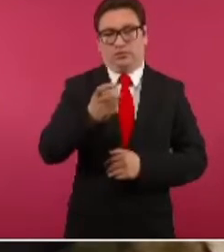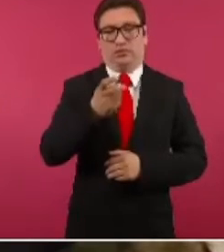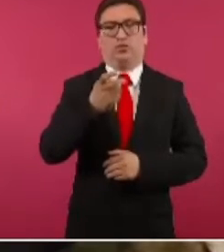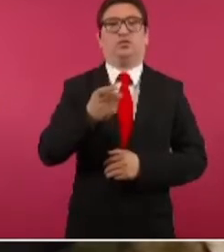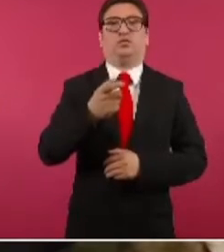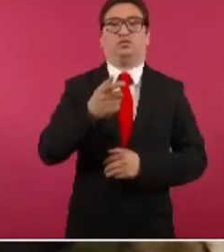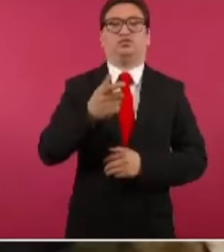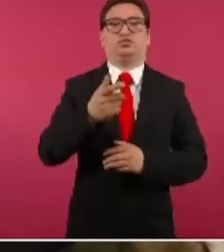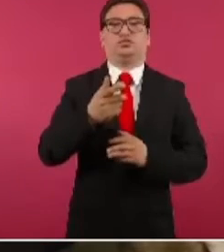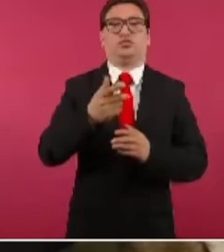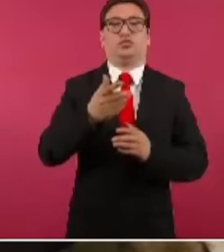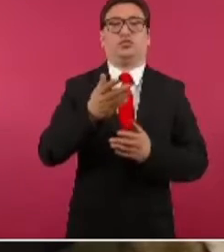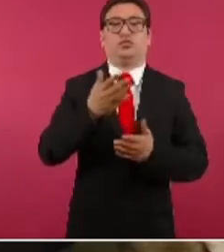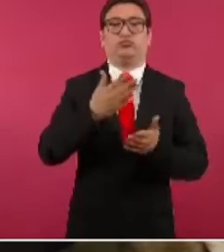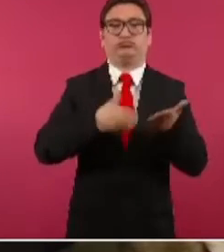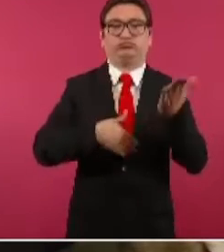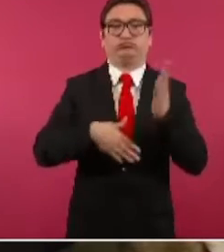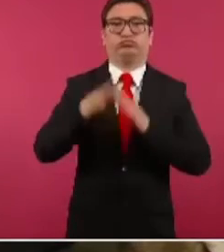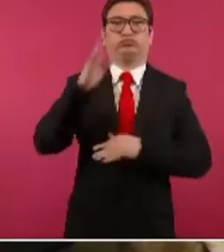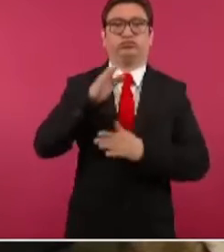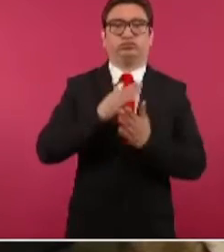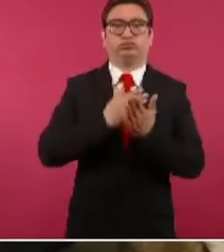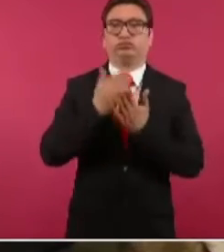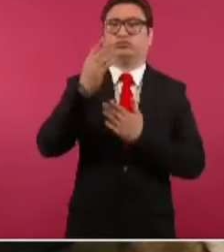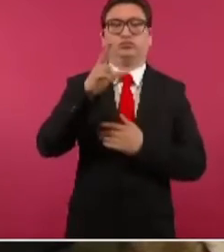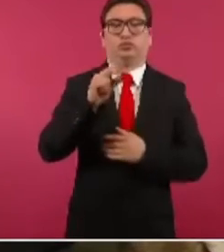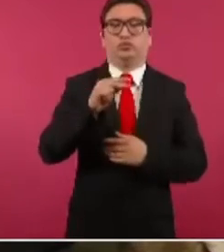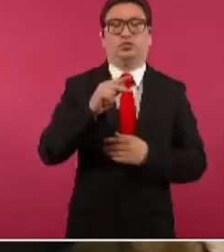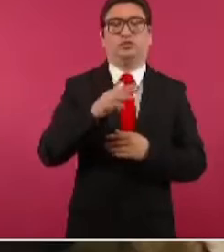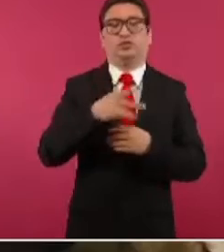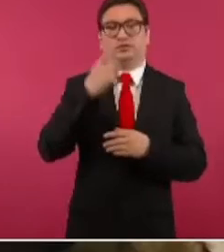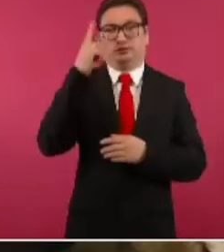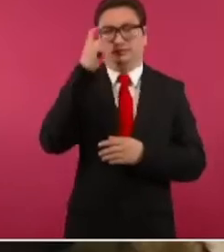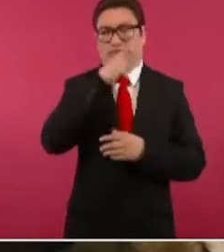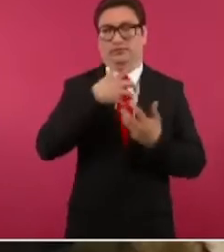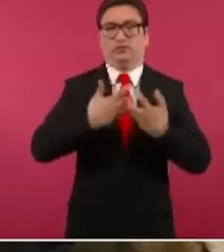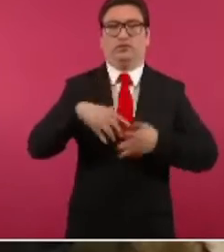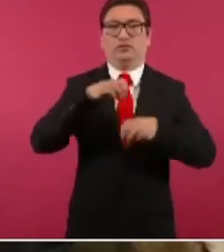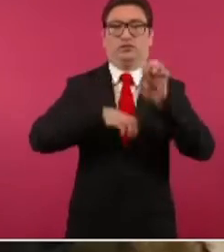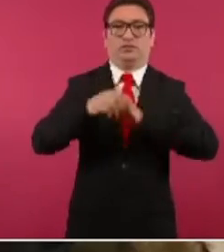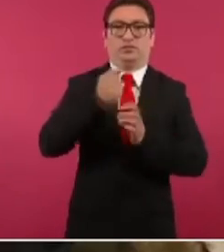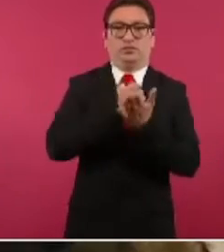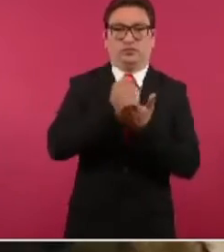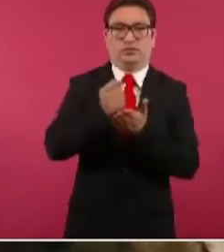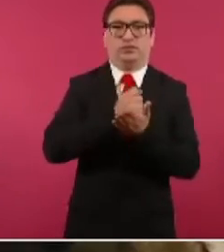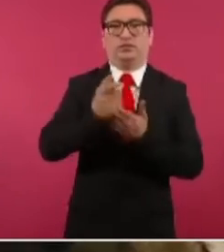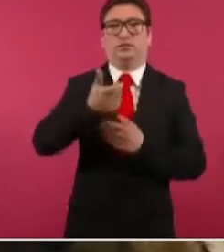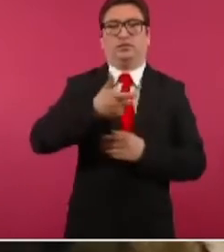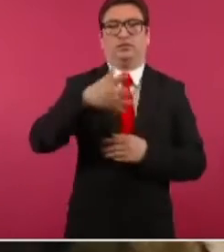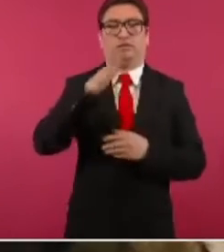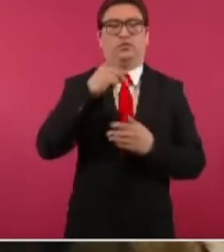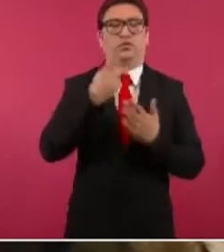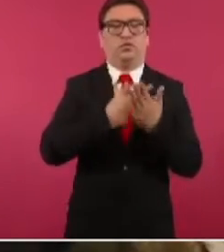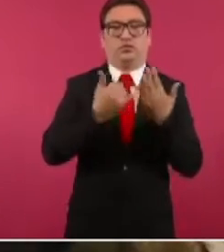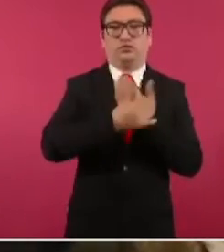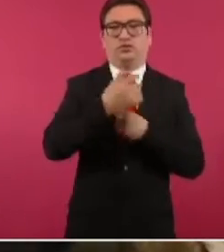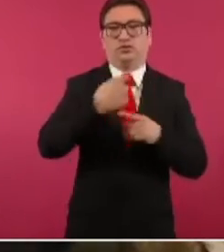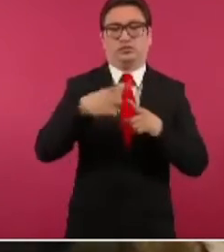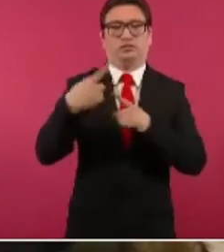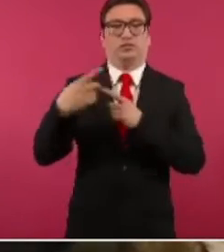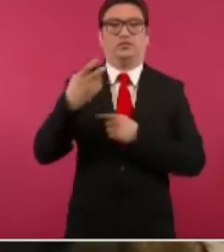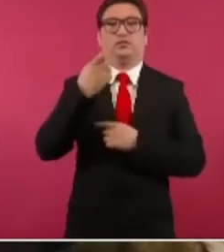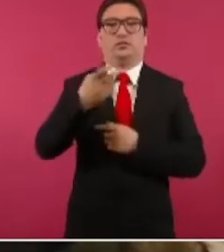sea, se encarece el crédito para las empresas para hacer proyectos productivos. Pero